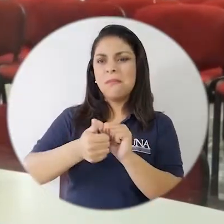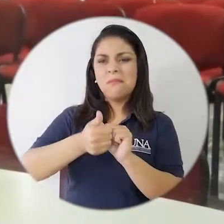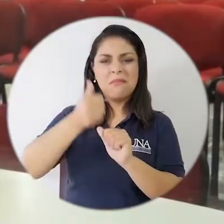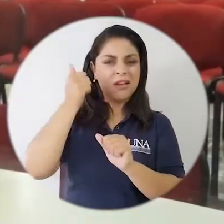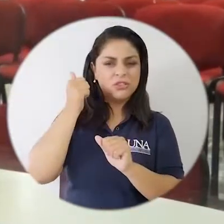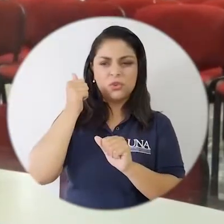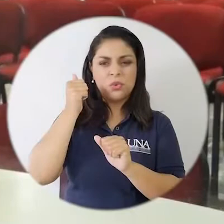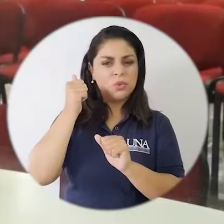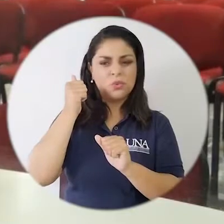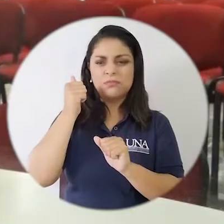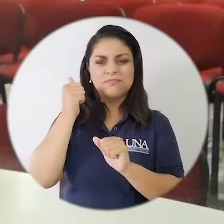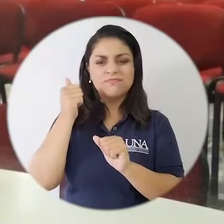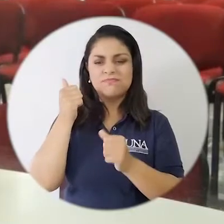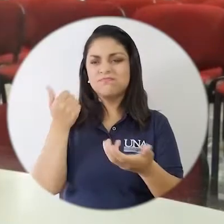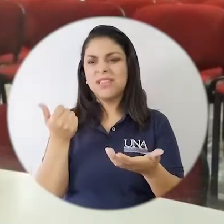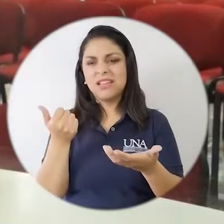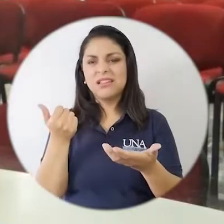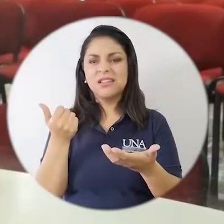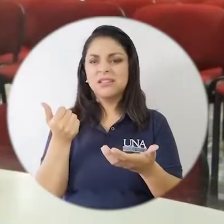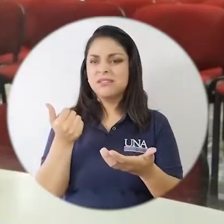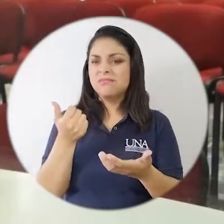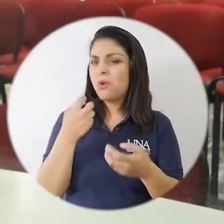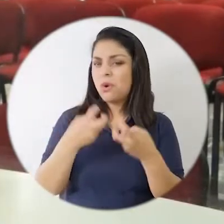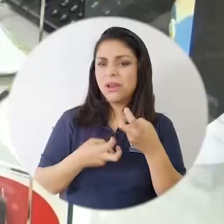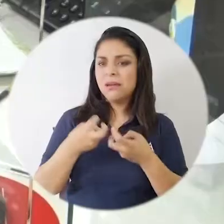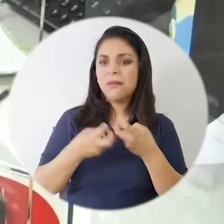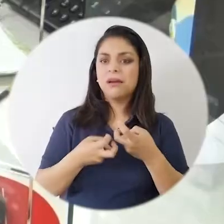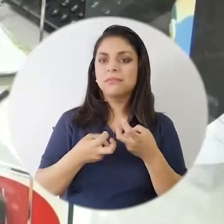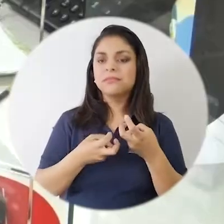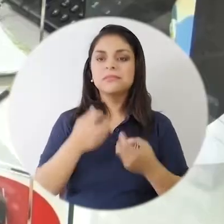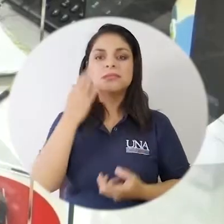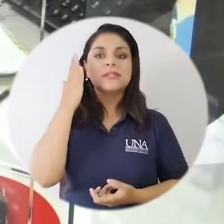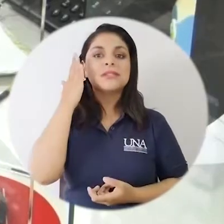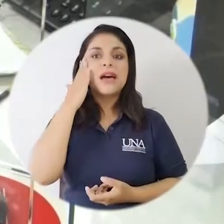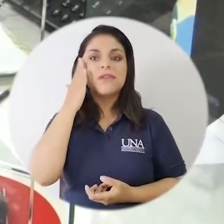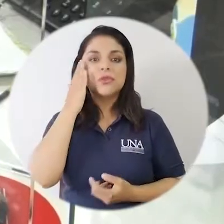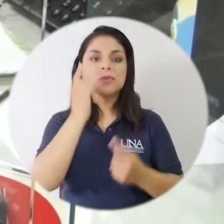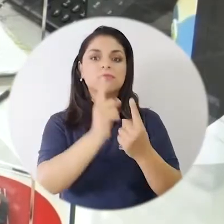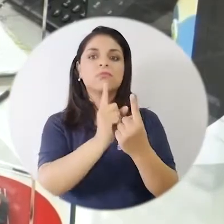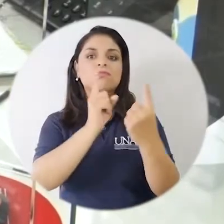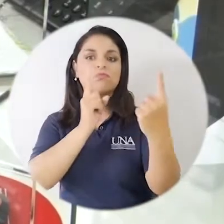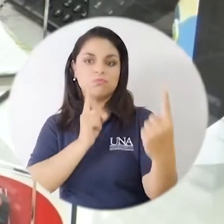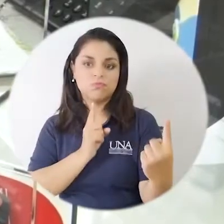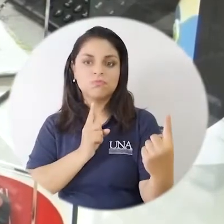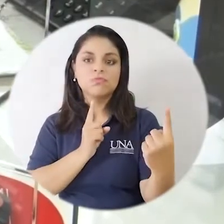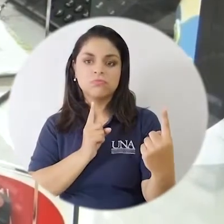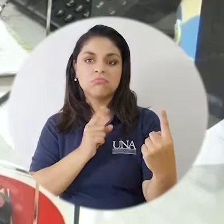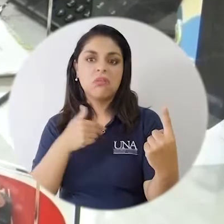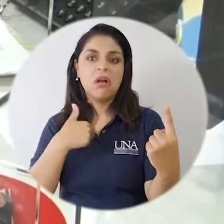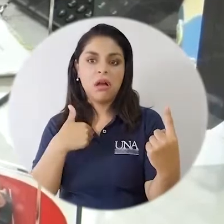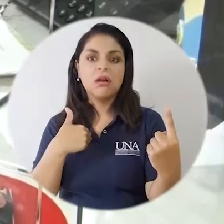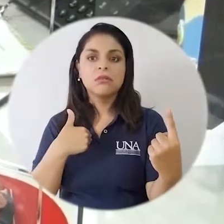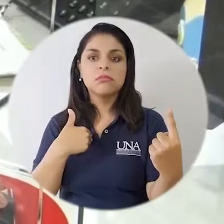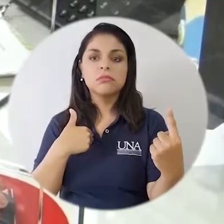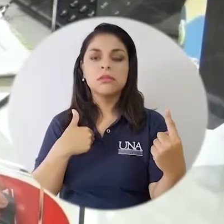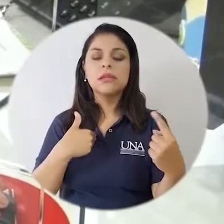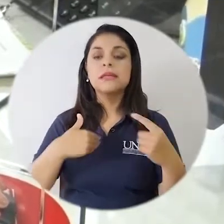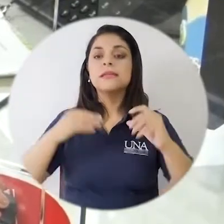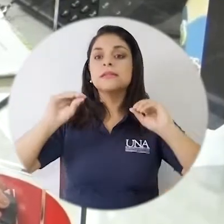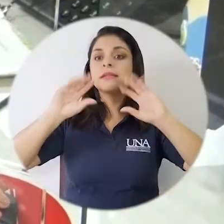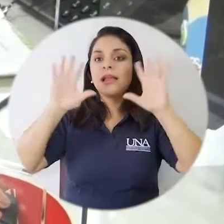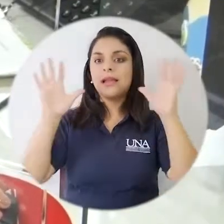no hay un mayor inconveniente teniendo claro que hay medidas de distanciamiento